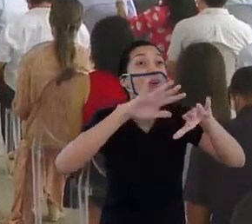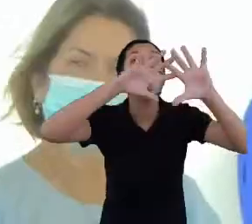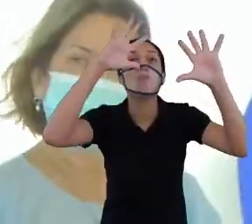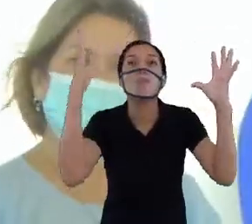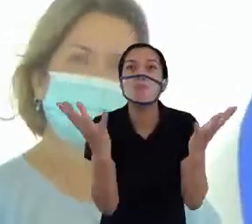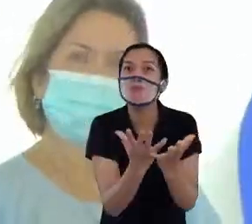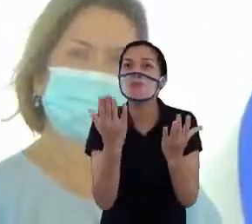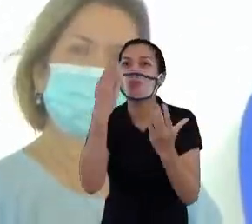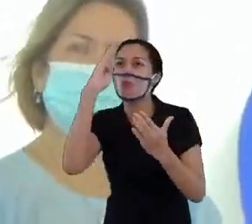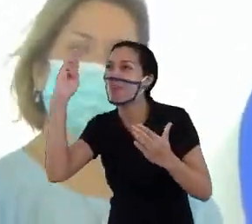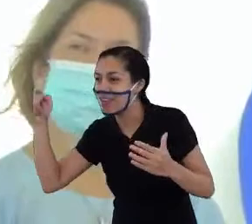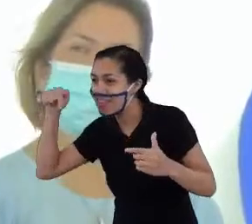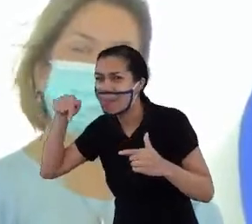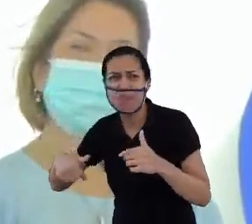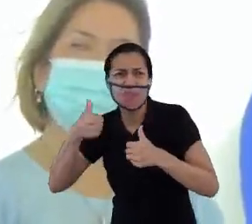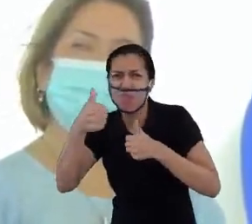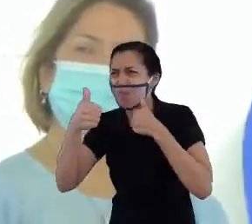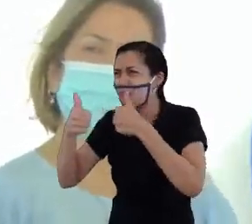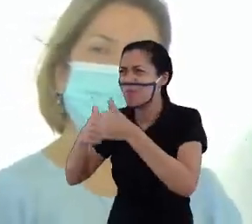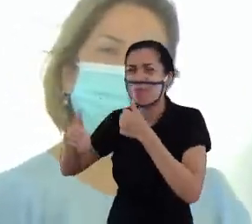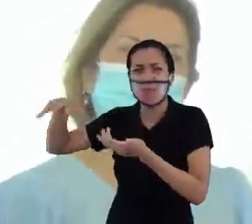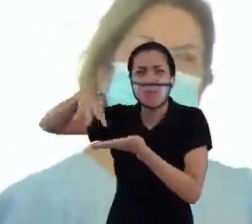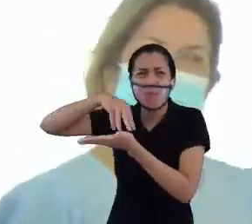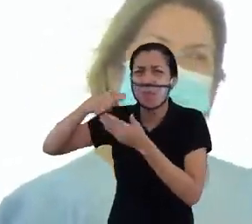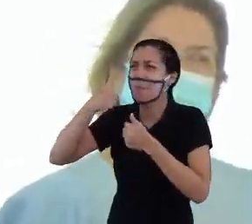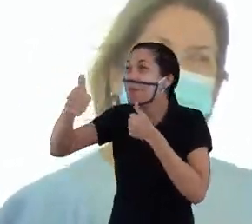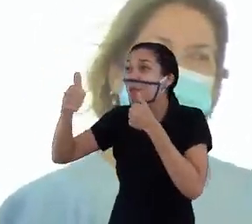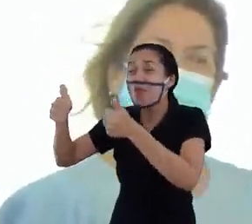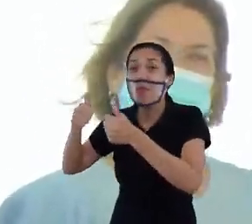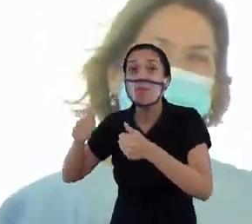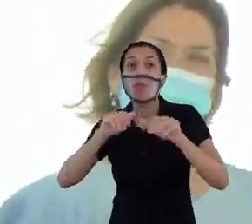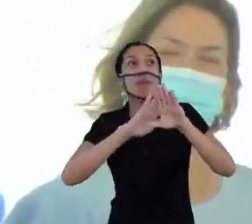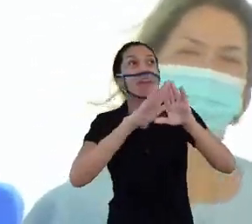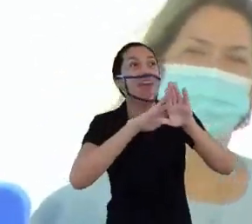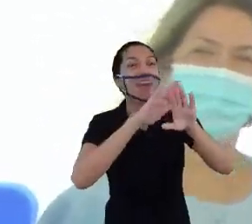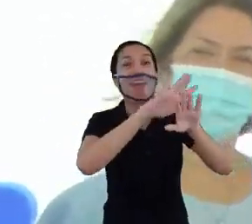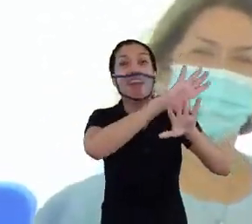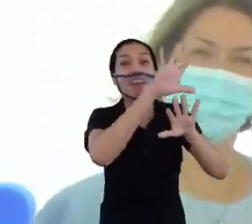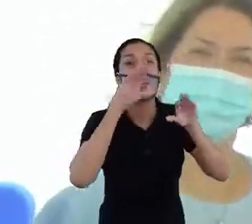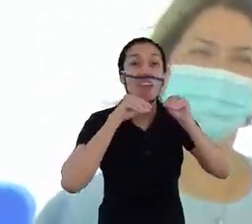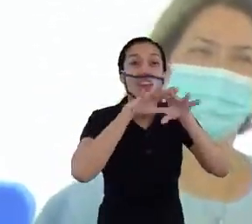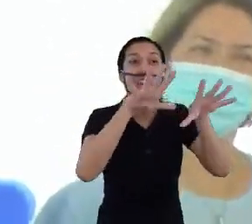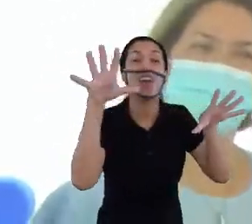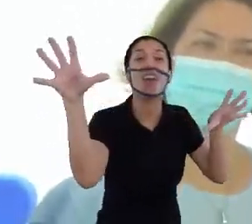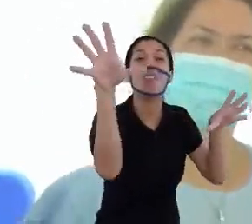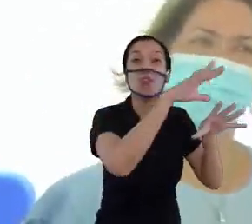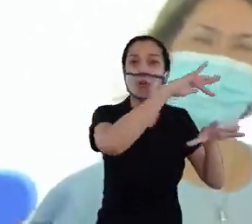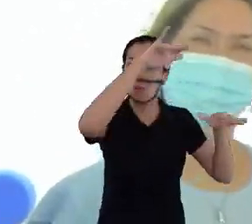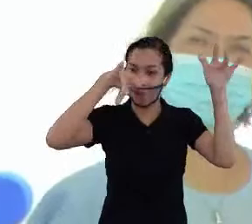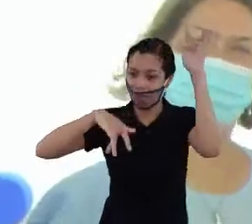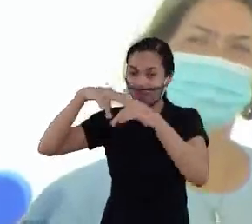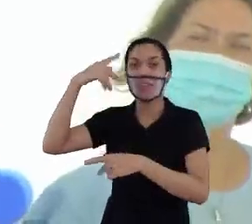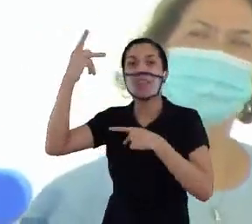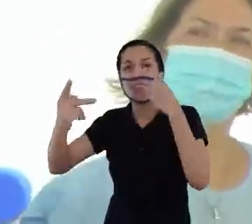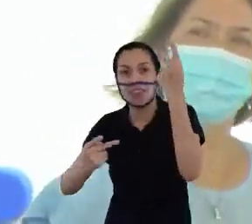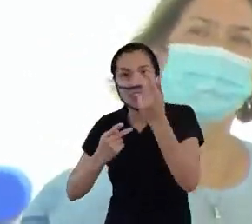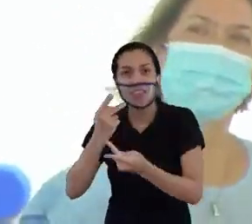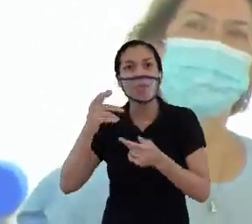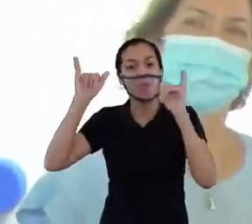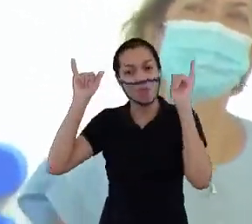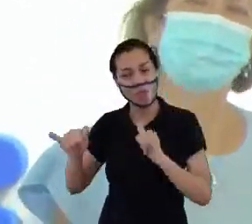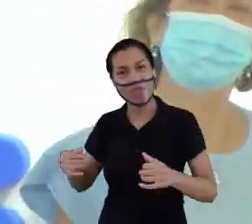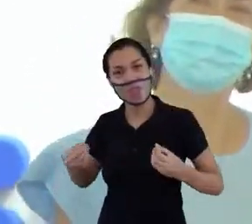tiene Barranquilla y qué es lo que tiene el departamento, para que todos querramos venir a una ciudad que genera prosperidad y que está